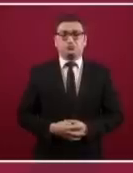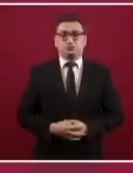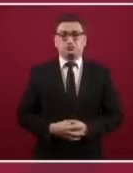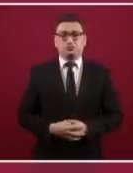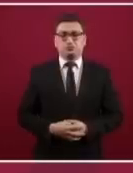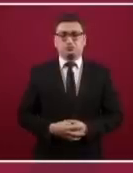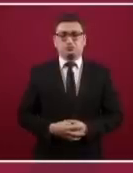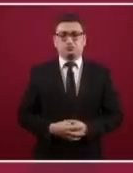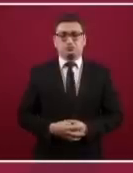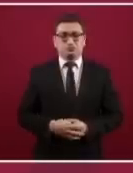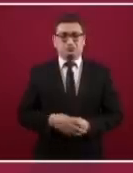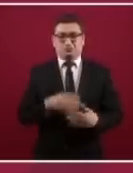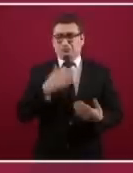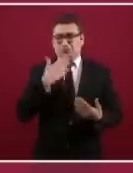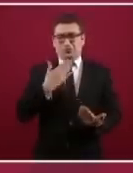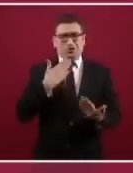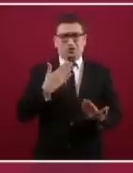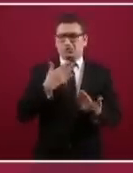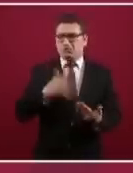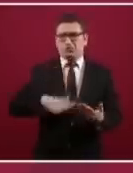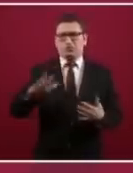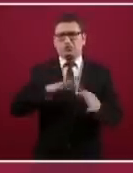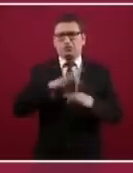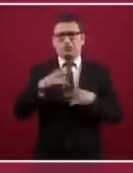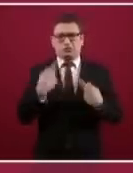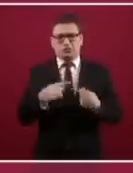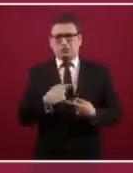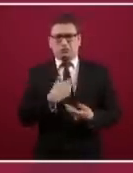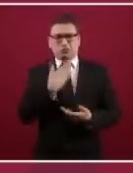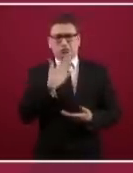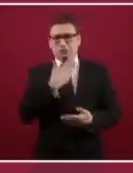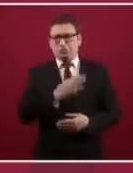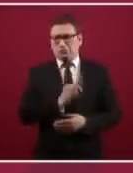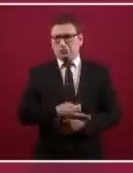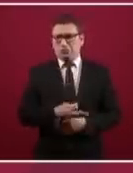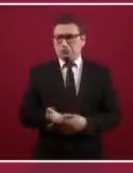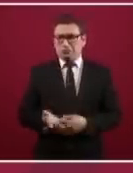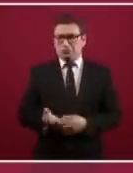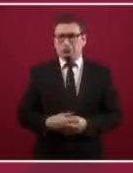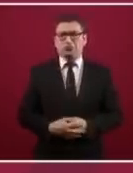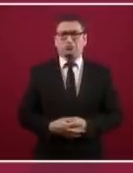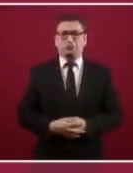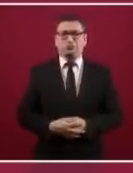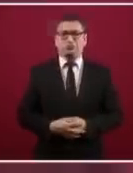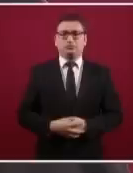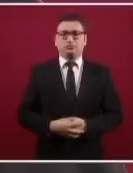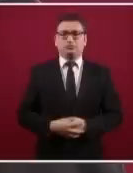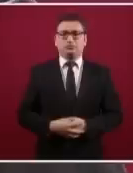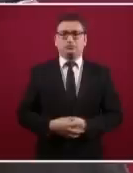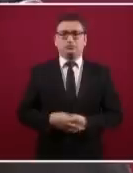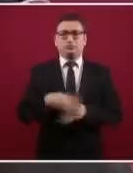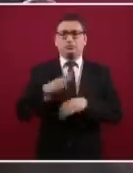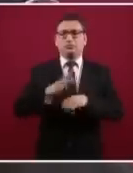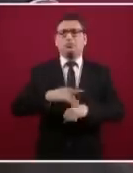Sería bien recibido por la gente, ¿sí?